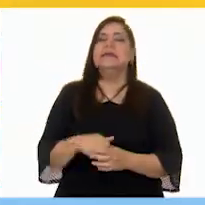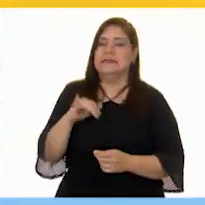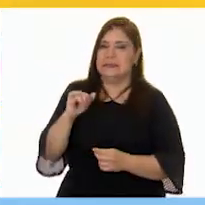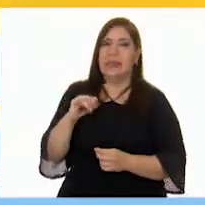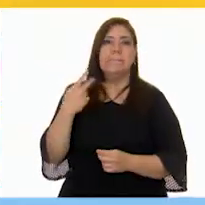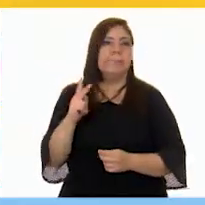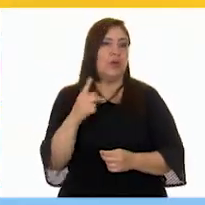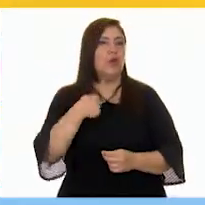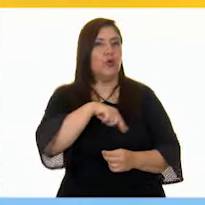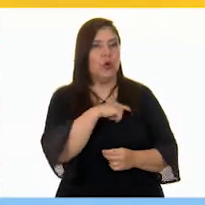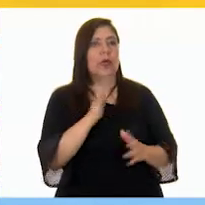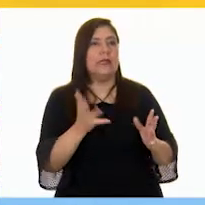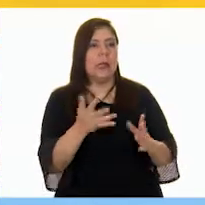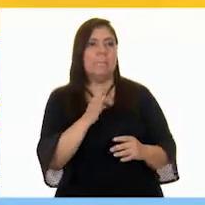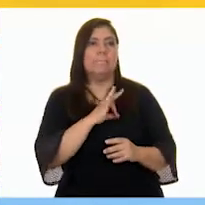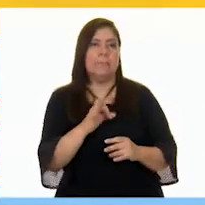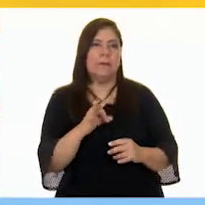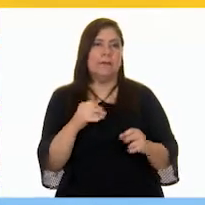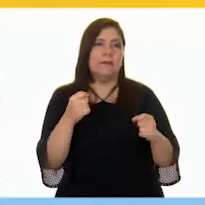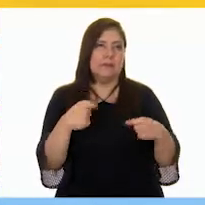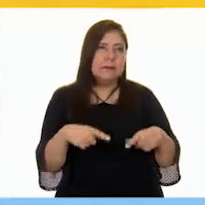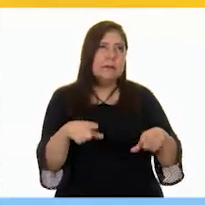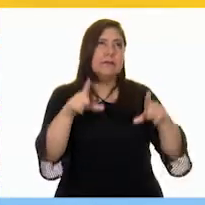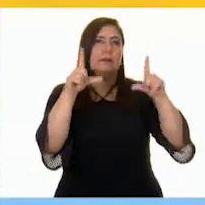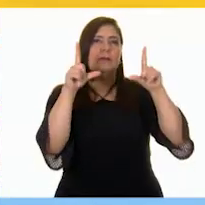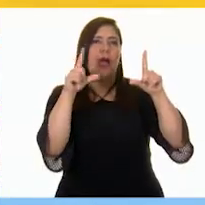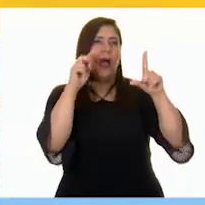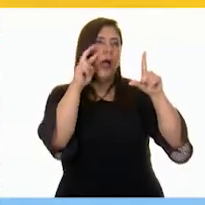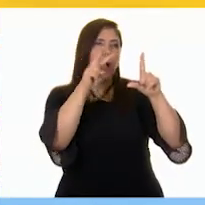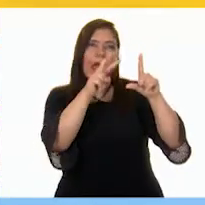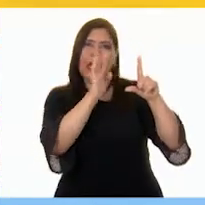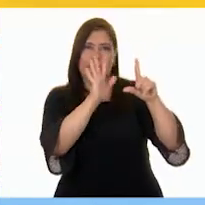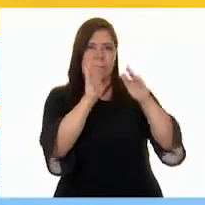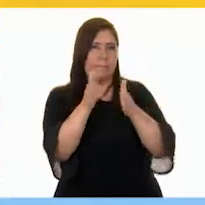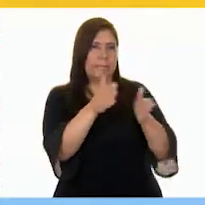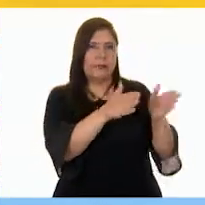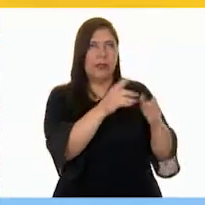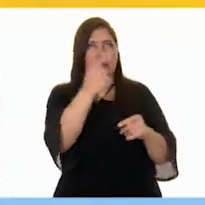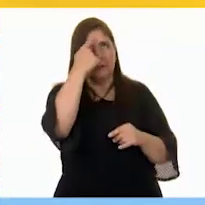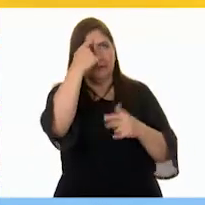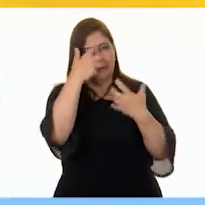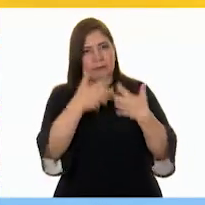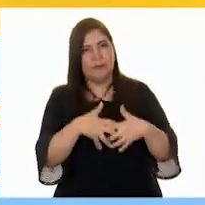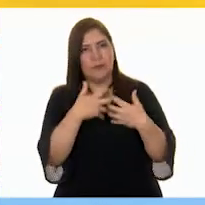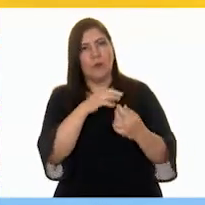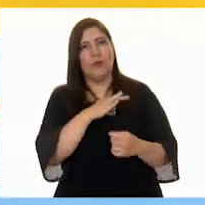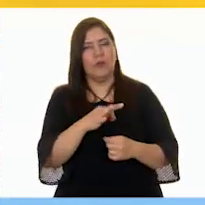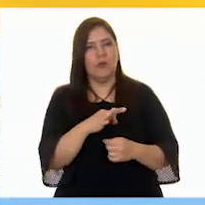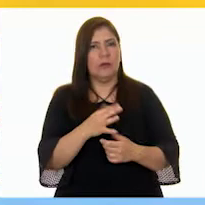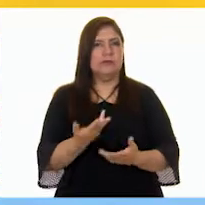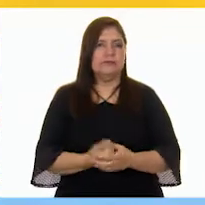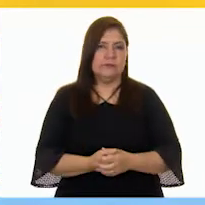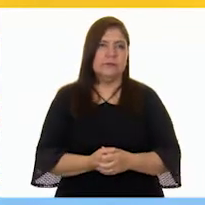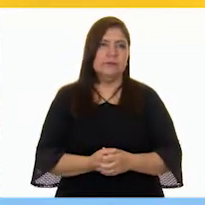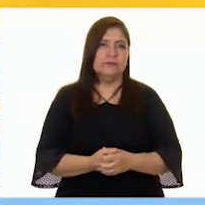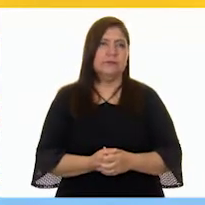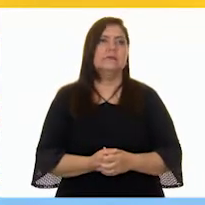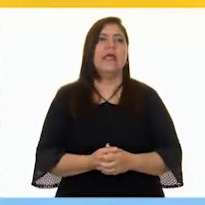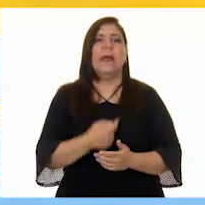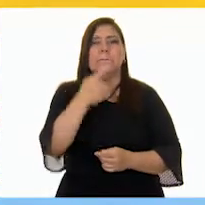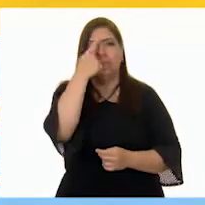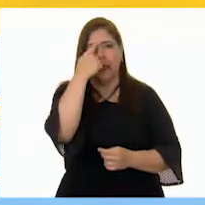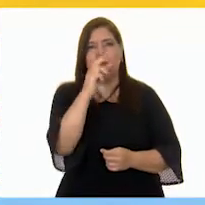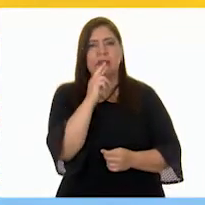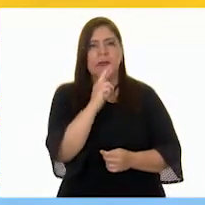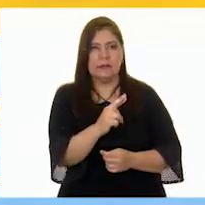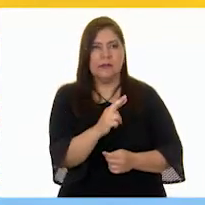que ya podemos desprendernos de la representación gráfica y hacer las operaciones directamente para obtener el